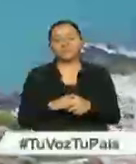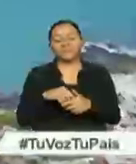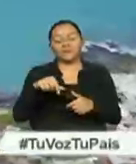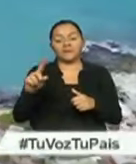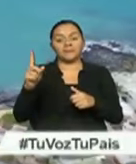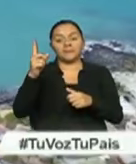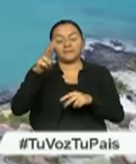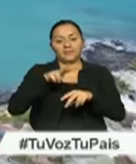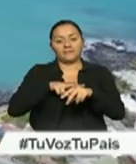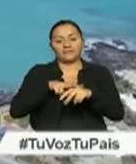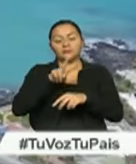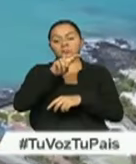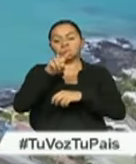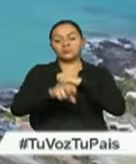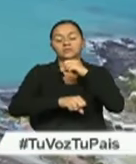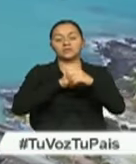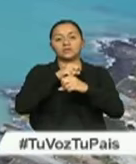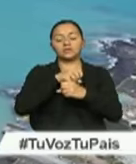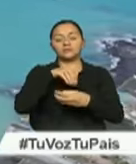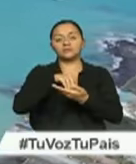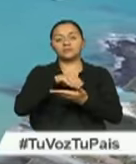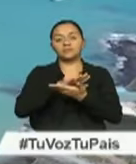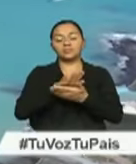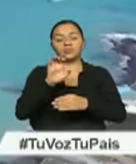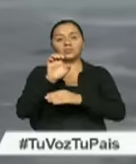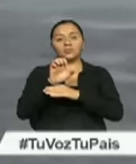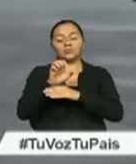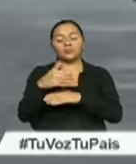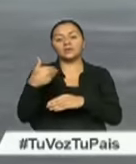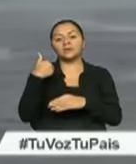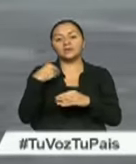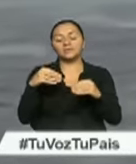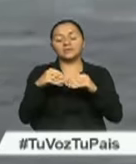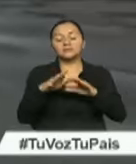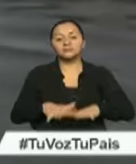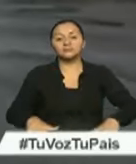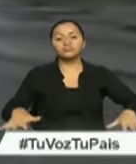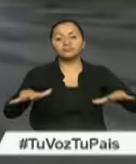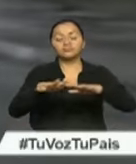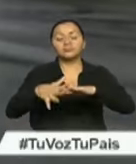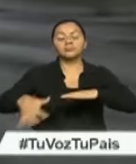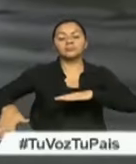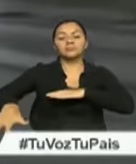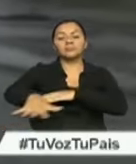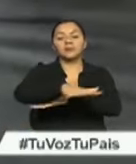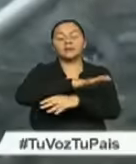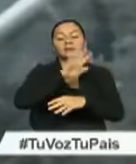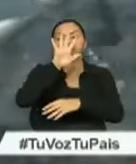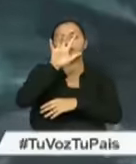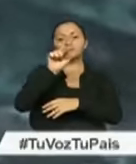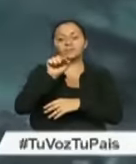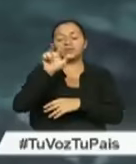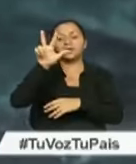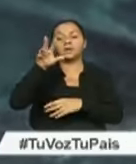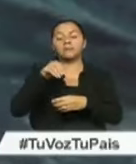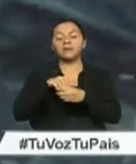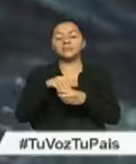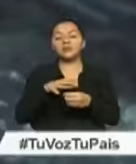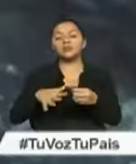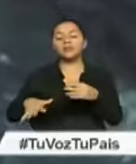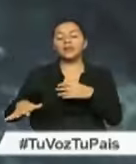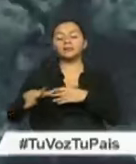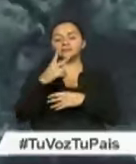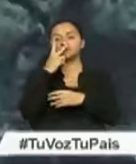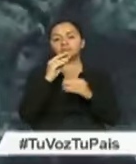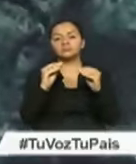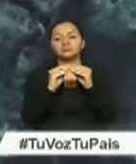en casi 200 años como república, Ecuador cuenta con un territorio marítimo que es 5.3 veces más extenso que su